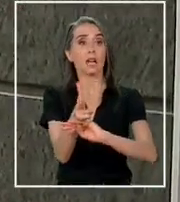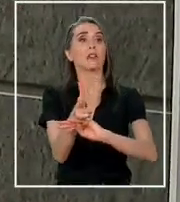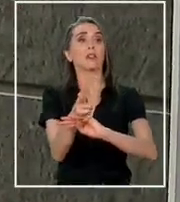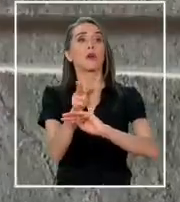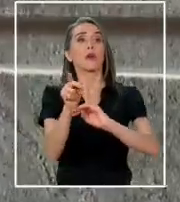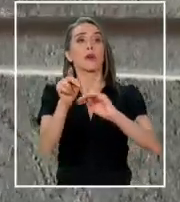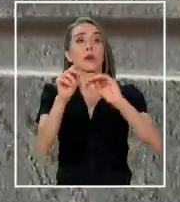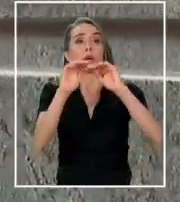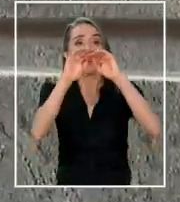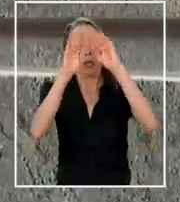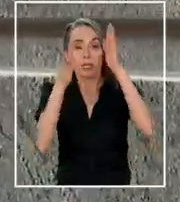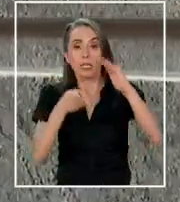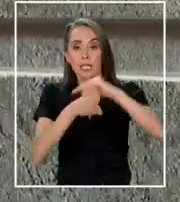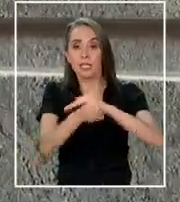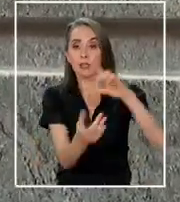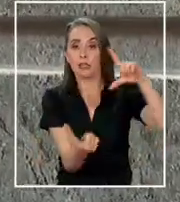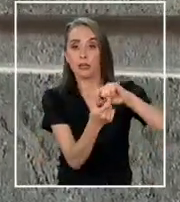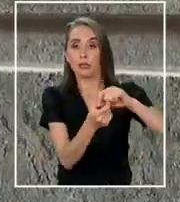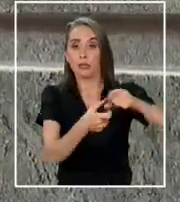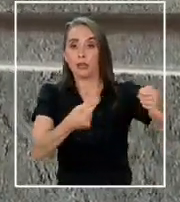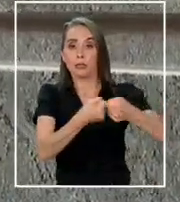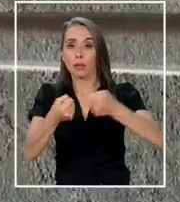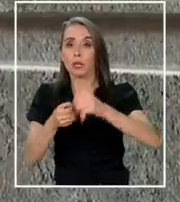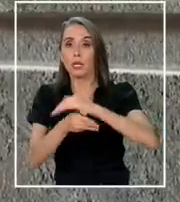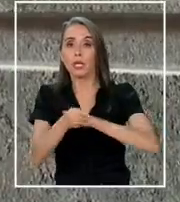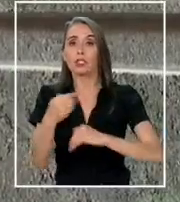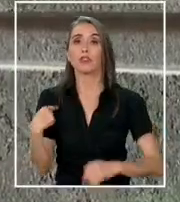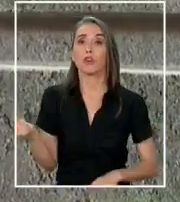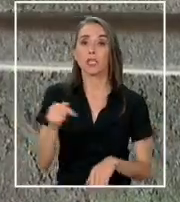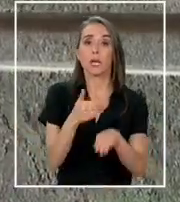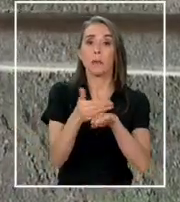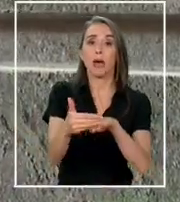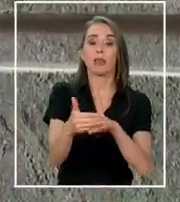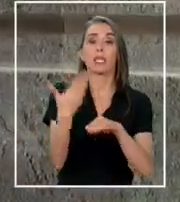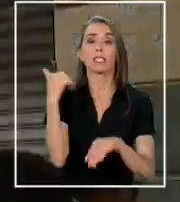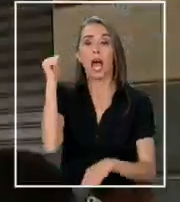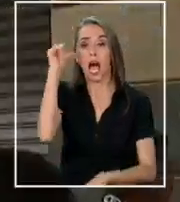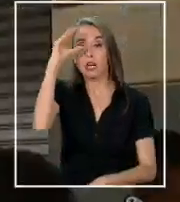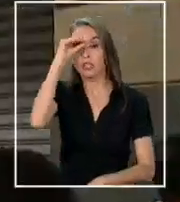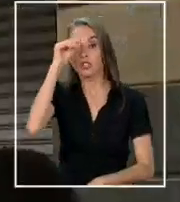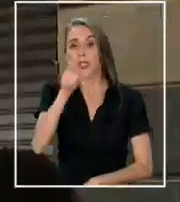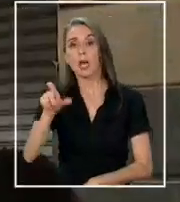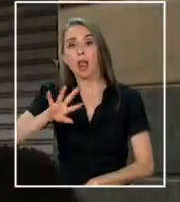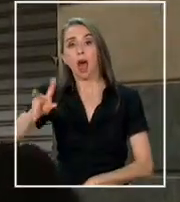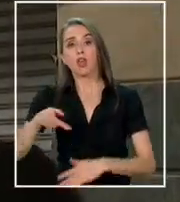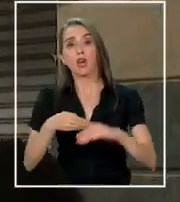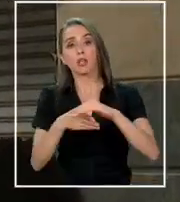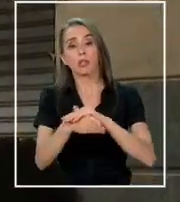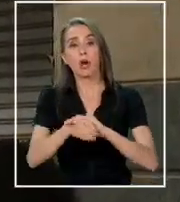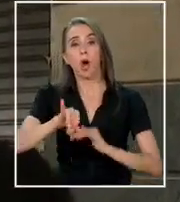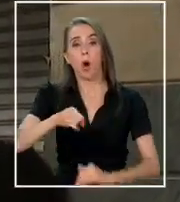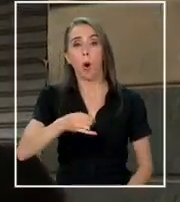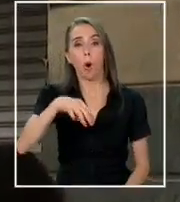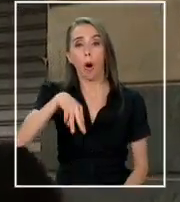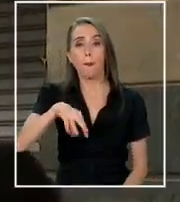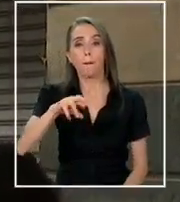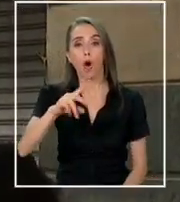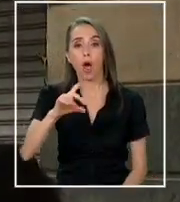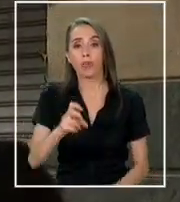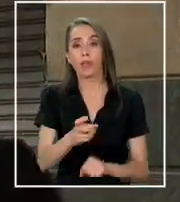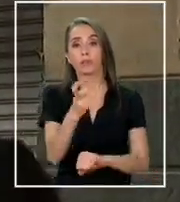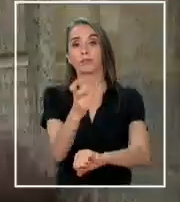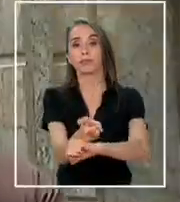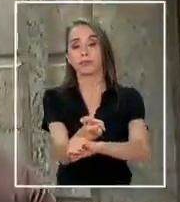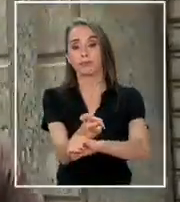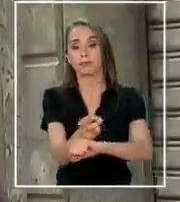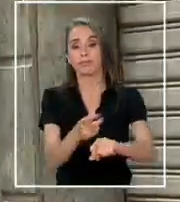me llamaron de aquí si yo llegué más tarde ya habían entrado un robo que afectó a jm morandé en esta